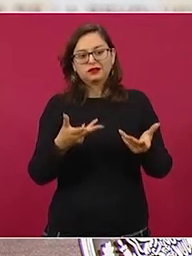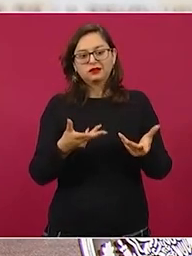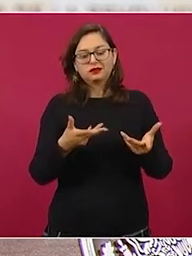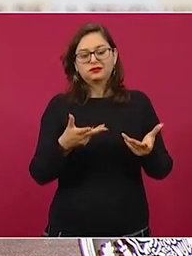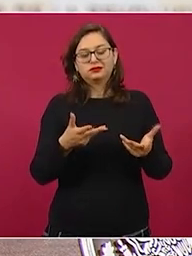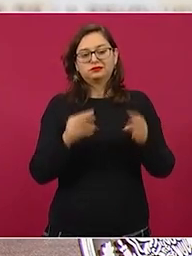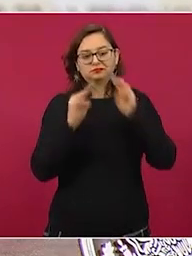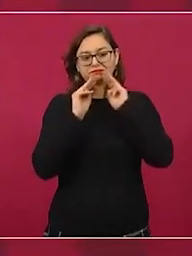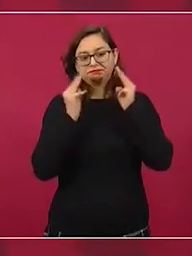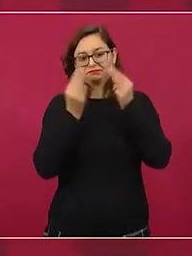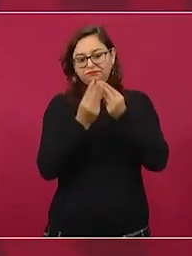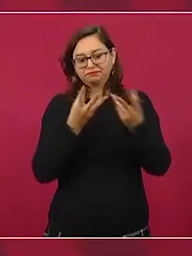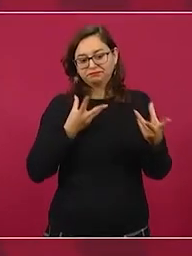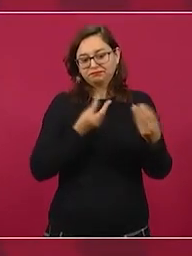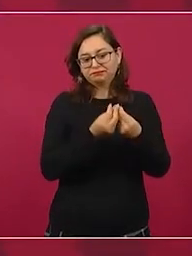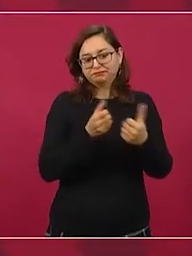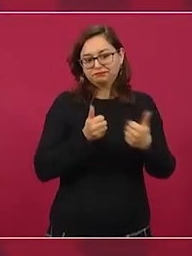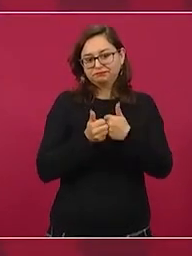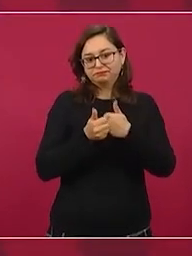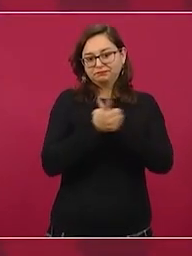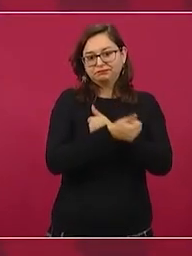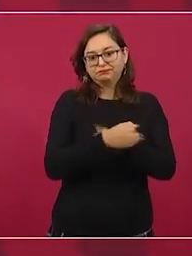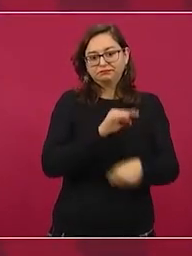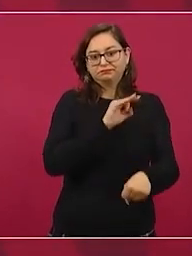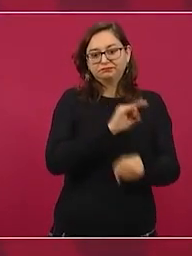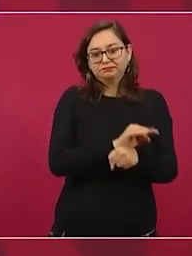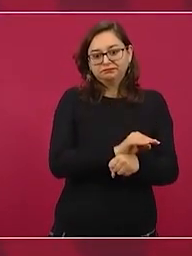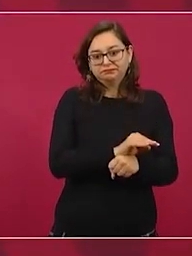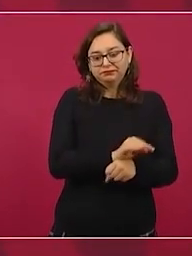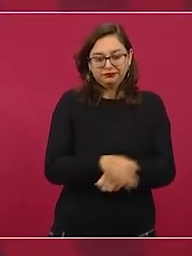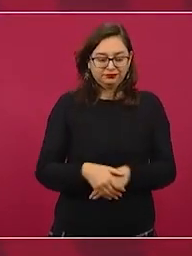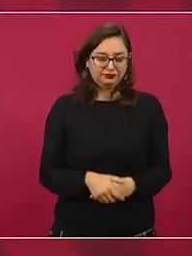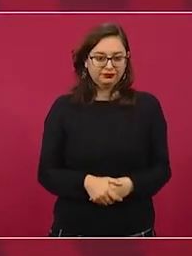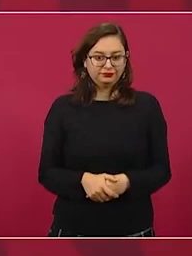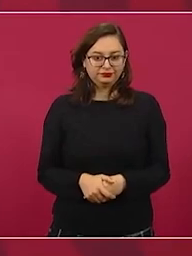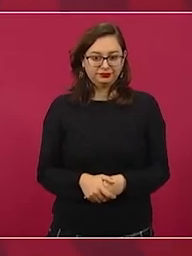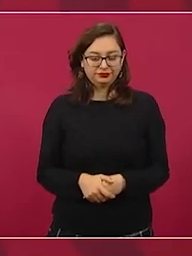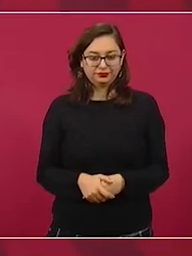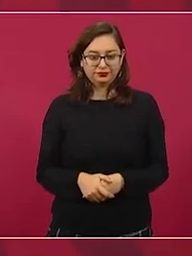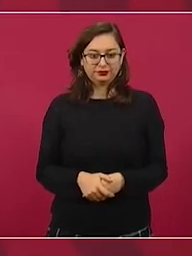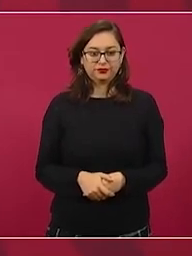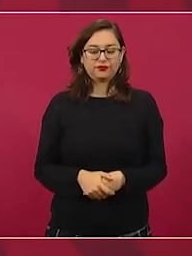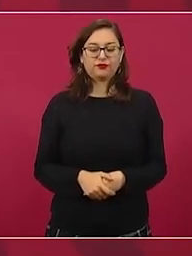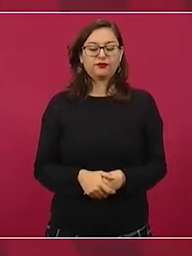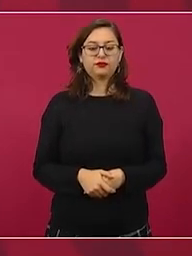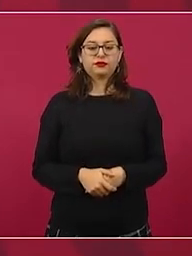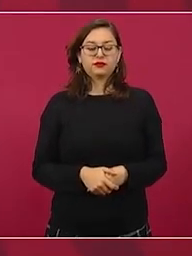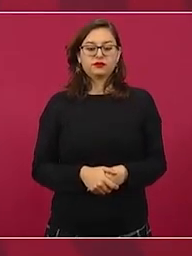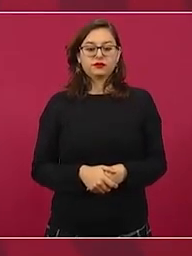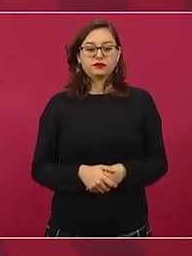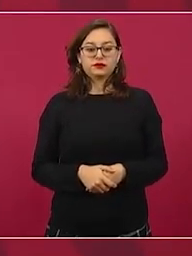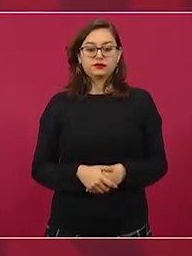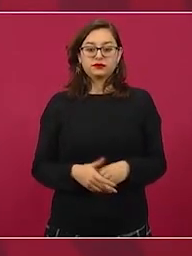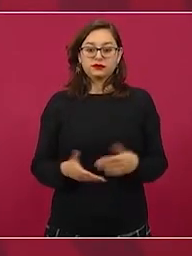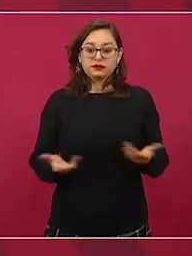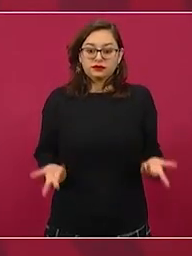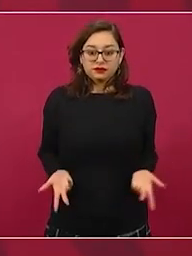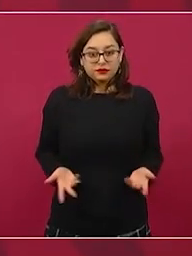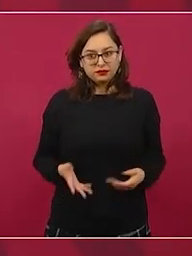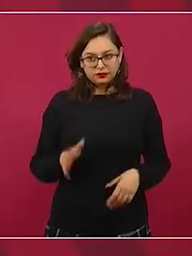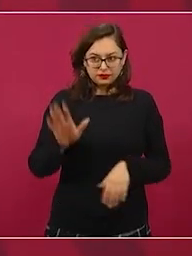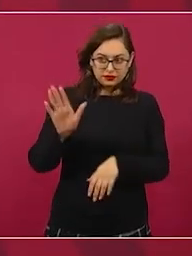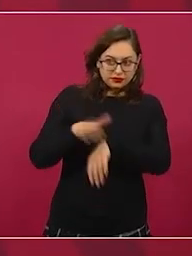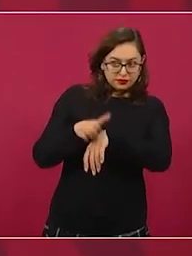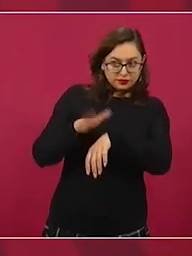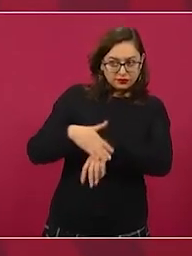de la delincuencia organizada, ¿nos debe Calderón esa